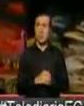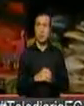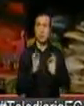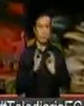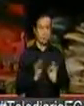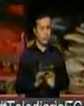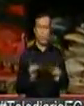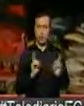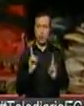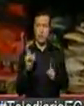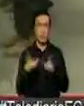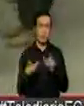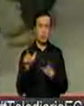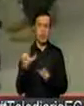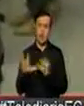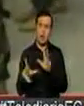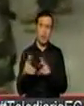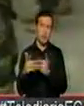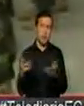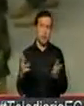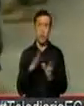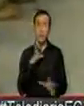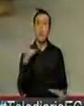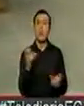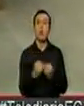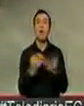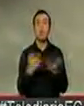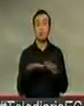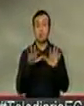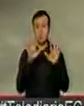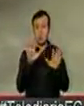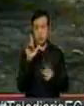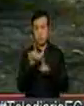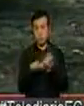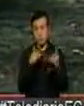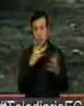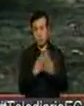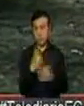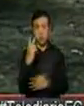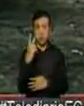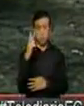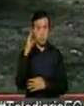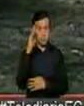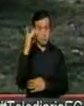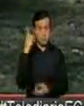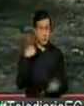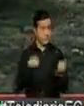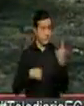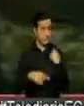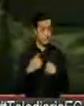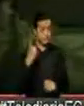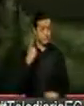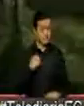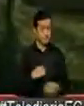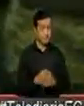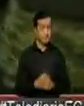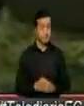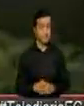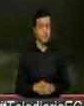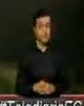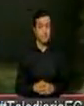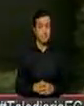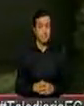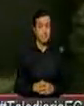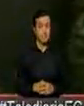No de los choferes, sí, son delincuentes. Hay un total de 10 personas detenidas y 2 policías heridos. César Takuri, Vintimilla, Medios